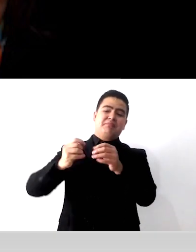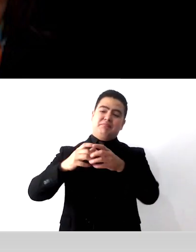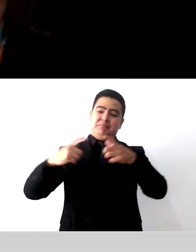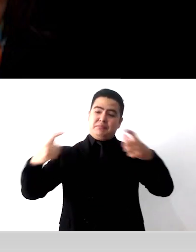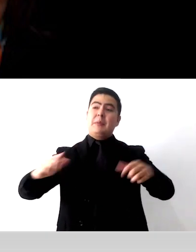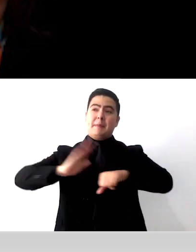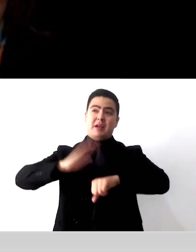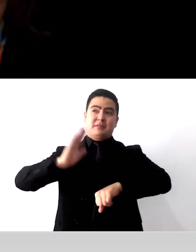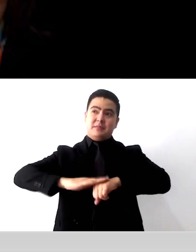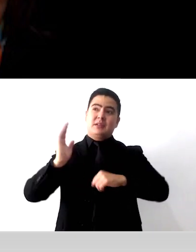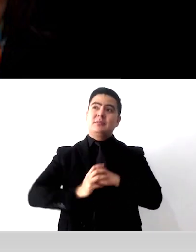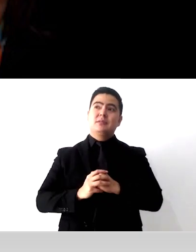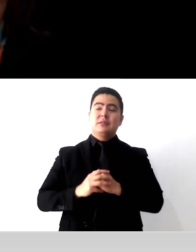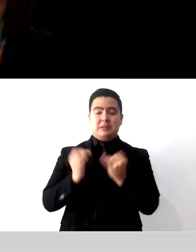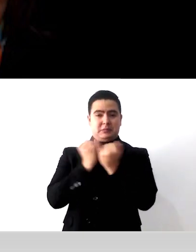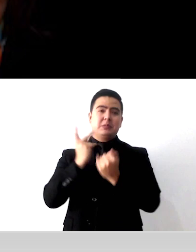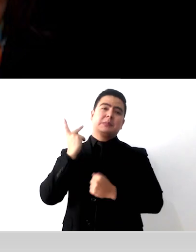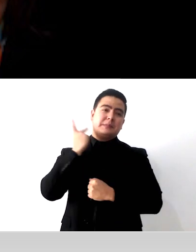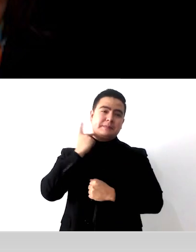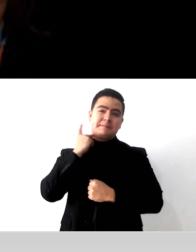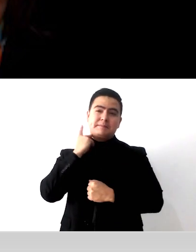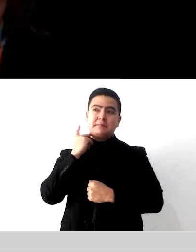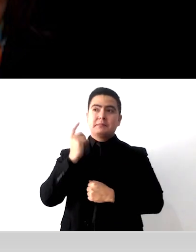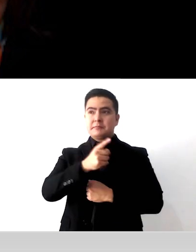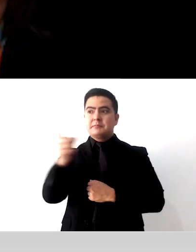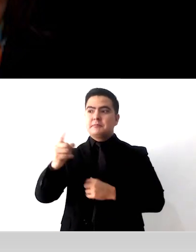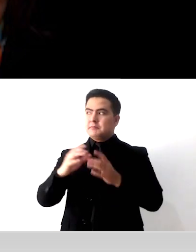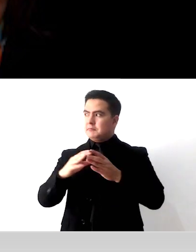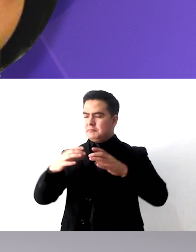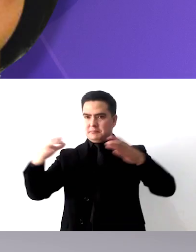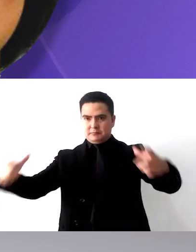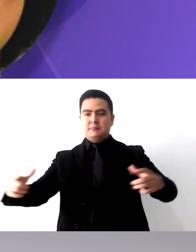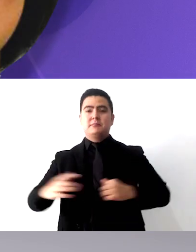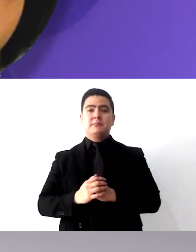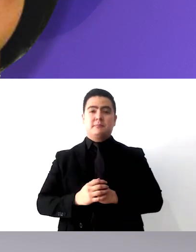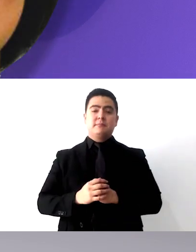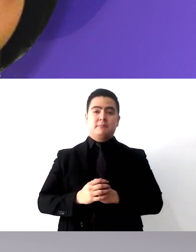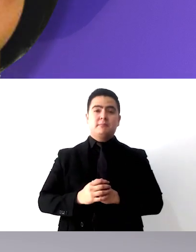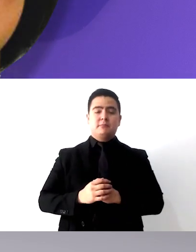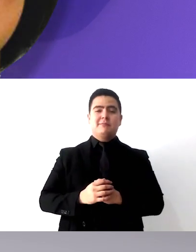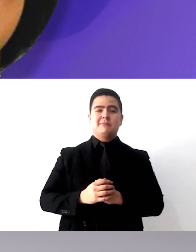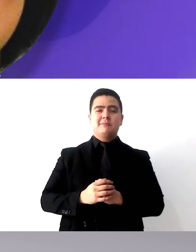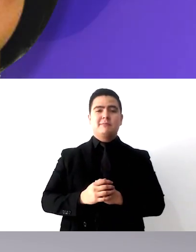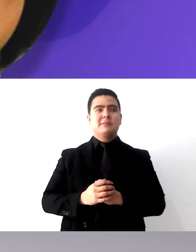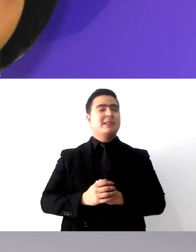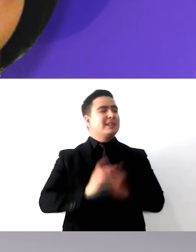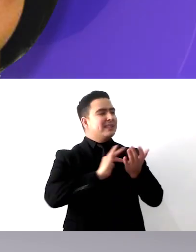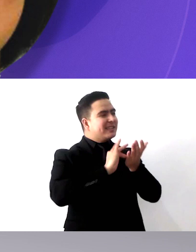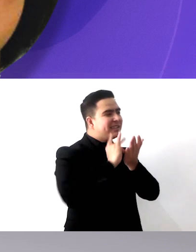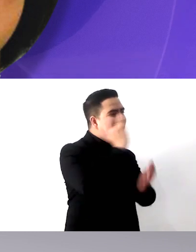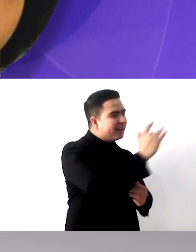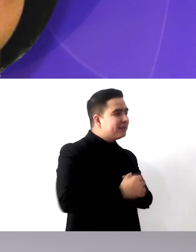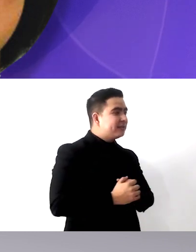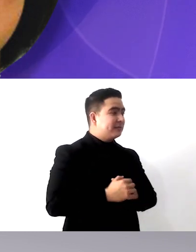políticos? A que cambien y dejen de violar la ley, son impresentables. Muchísimas gracias a la doctora María